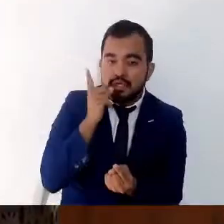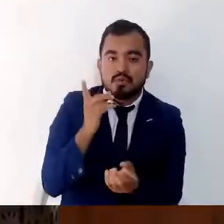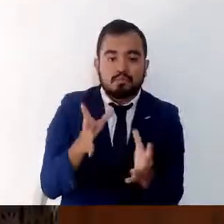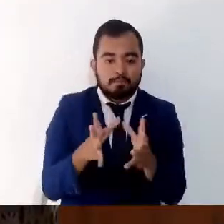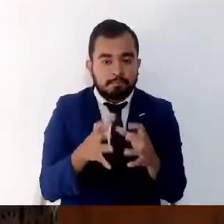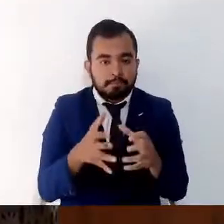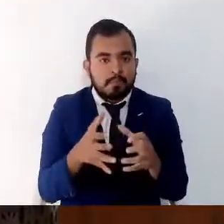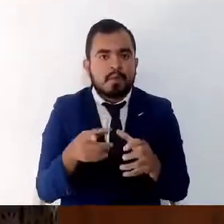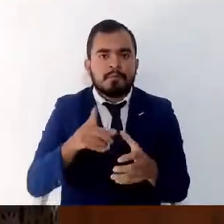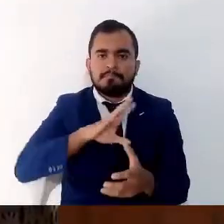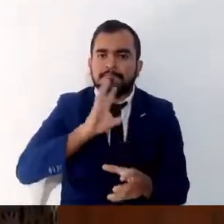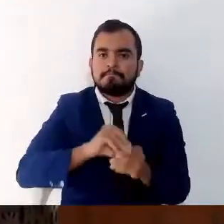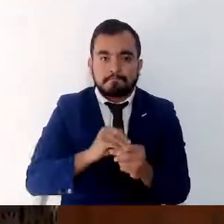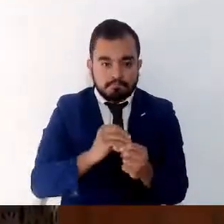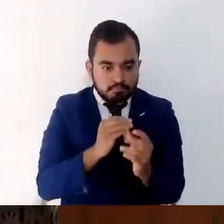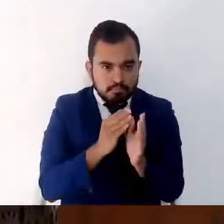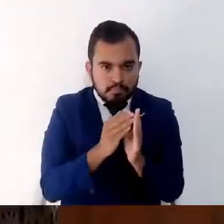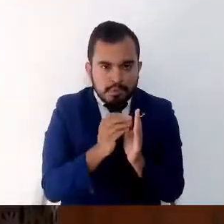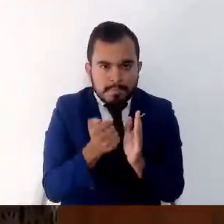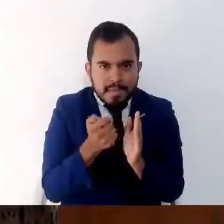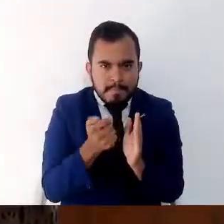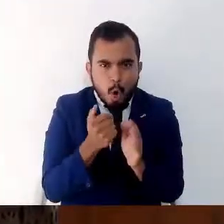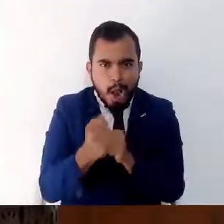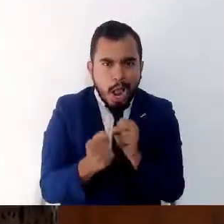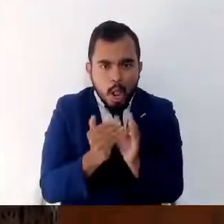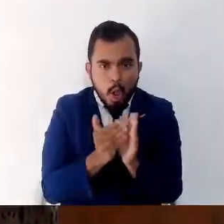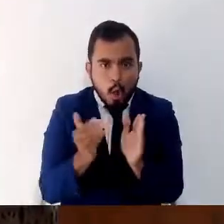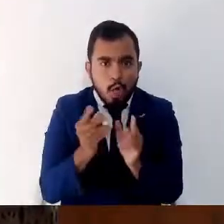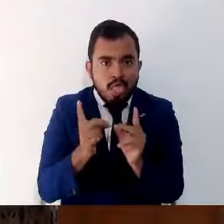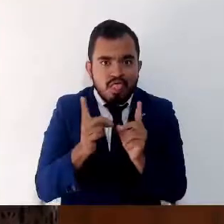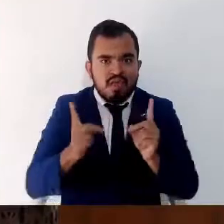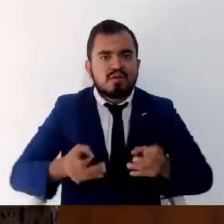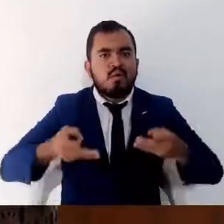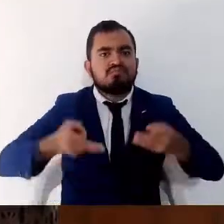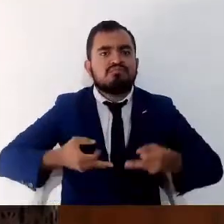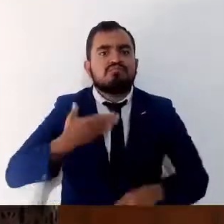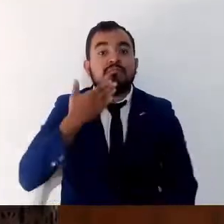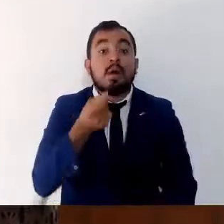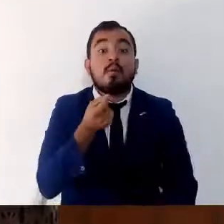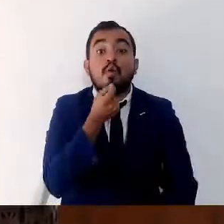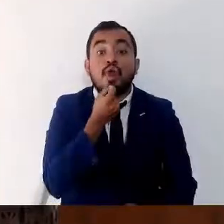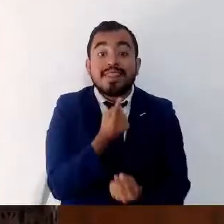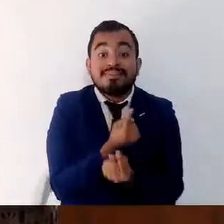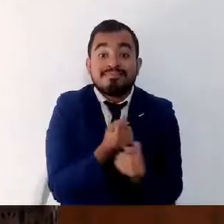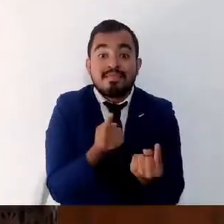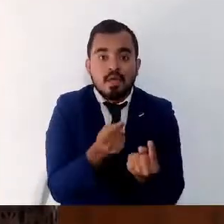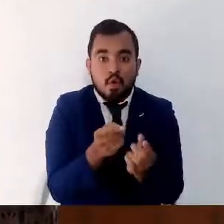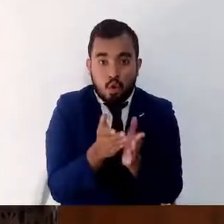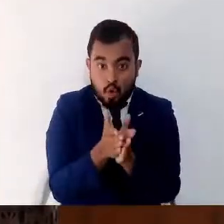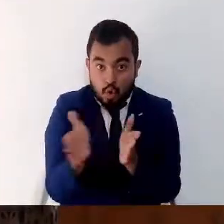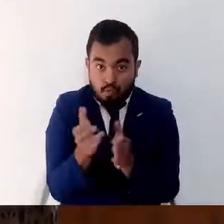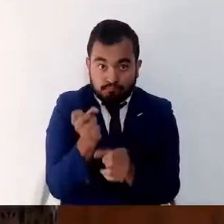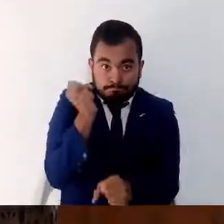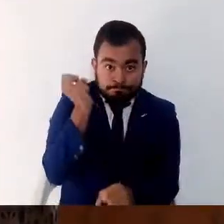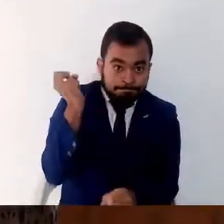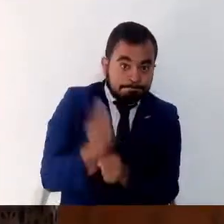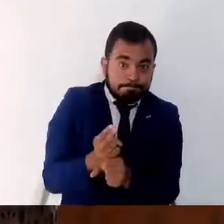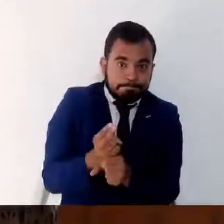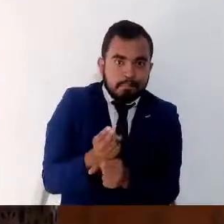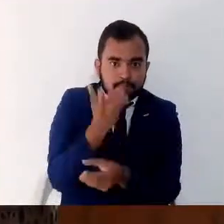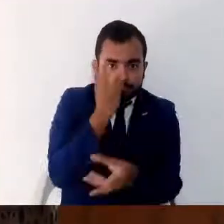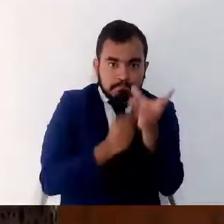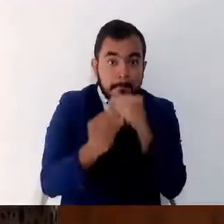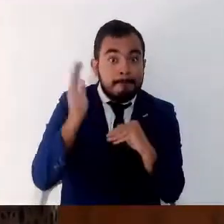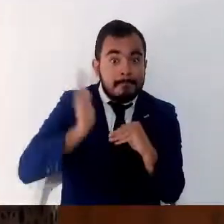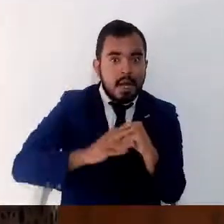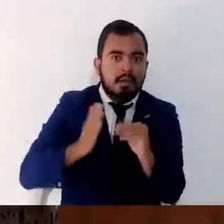vida se logra el desarrollo óptimo, ya que los infantes aprenden más en esta etapa que durante toda su vida,